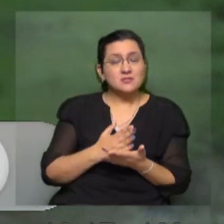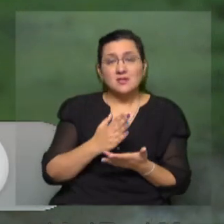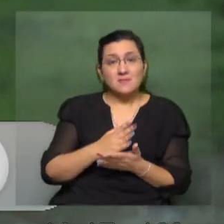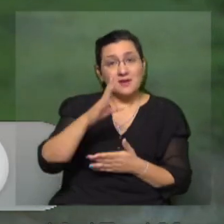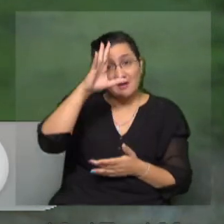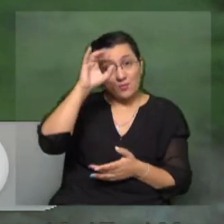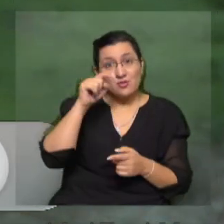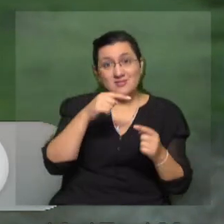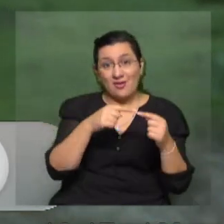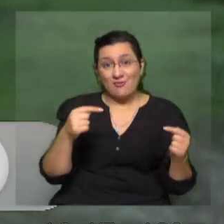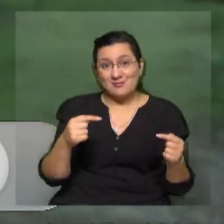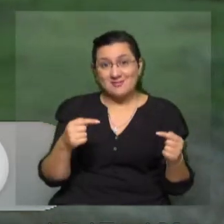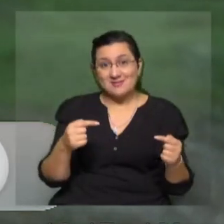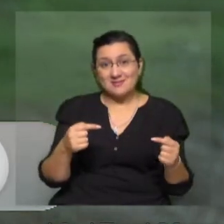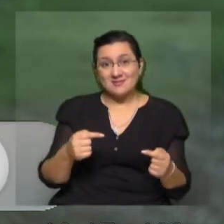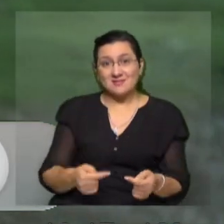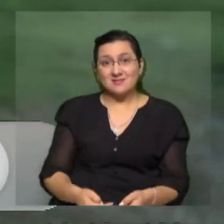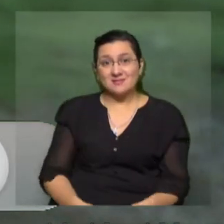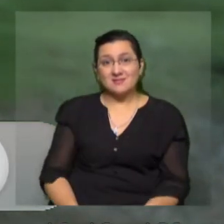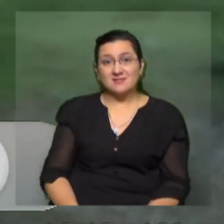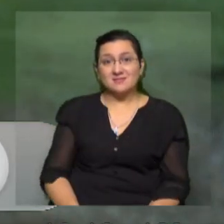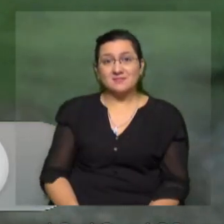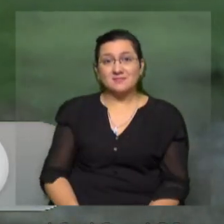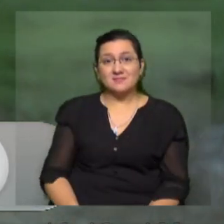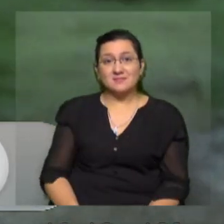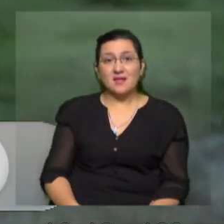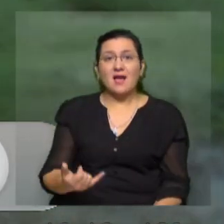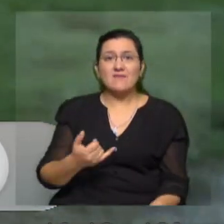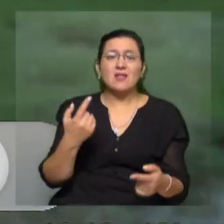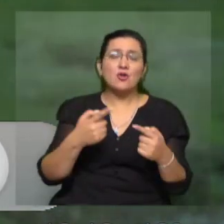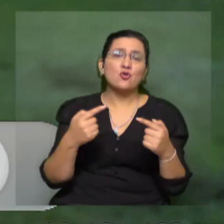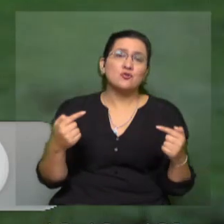recuerdo esas cosas que pasamos por eso, por cosas